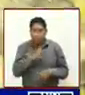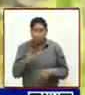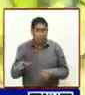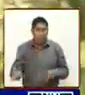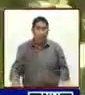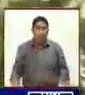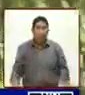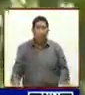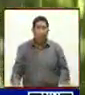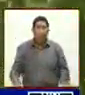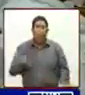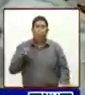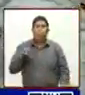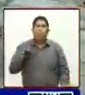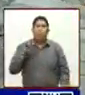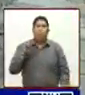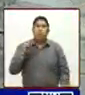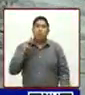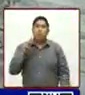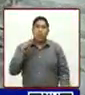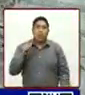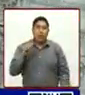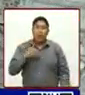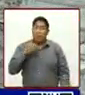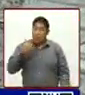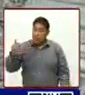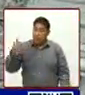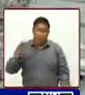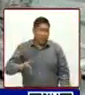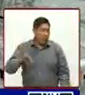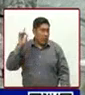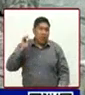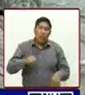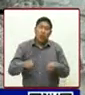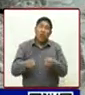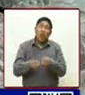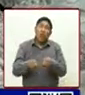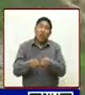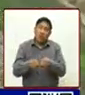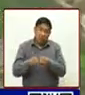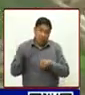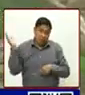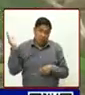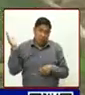llaman pincas, se llaman. Más allá hemos encontrado los zapatitos